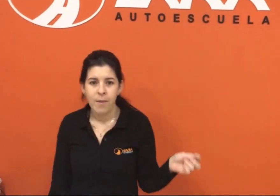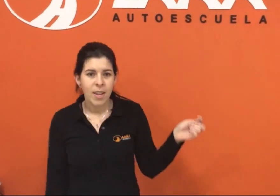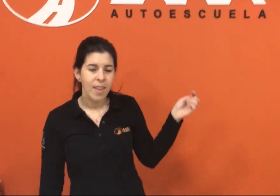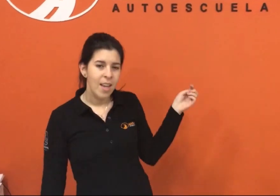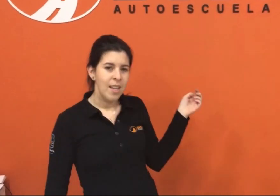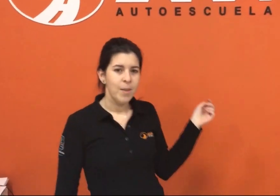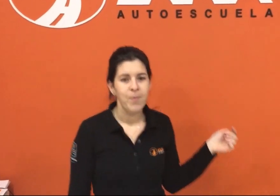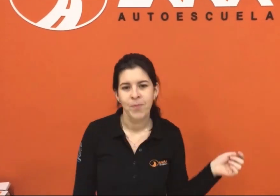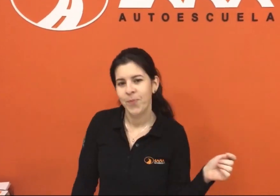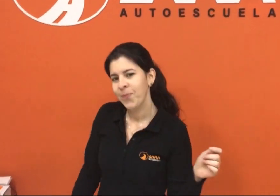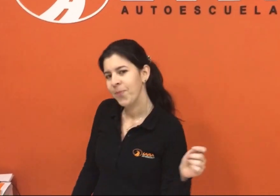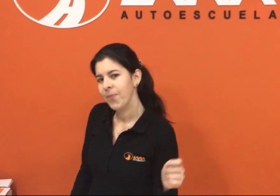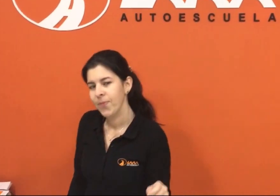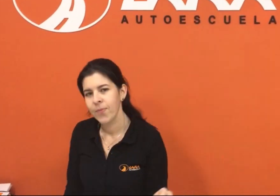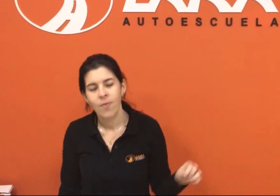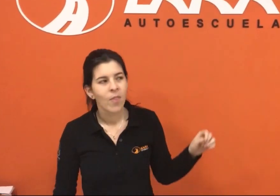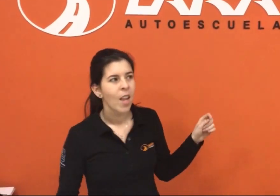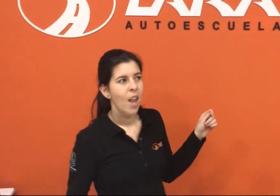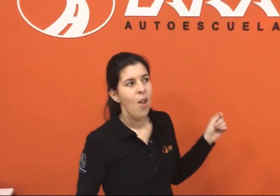¡Feliz Navidad!